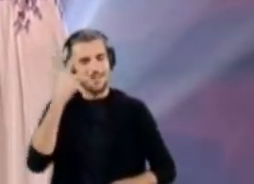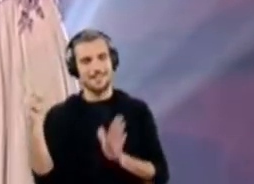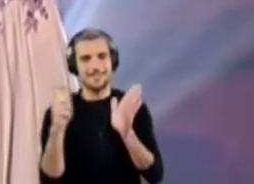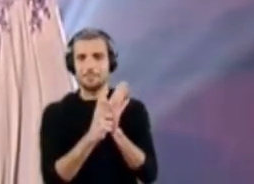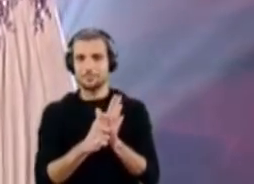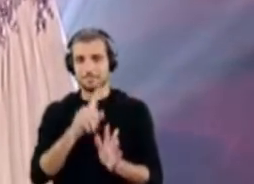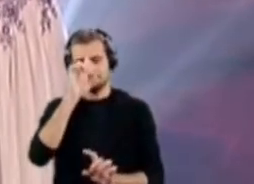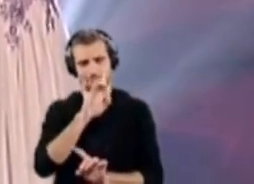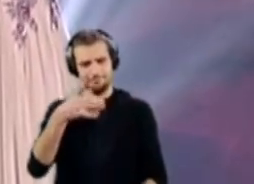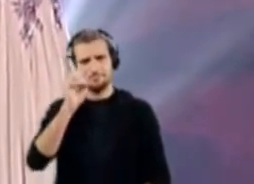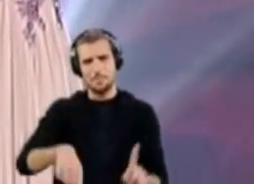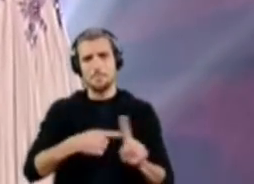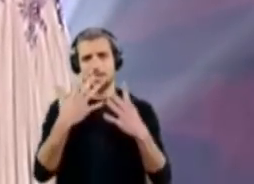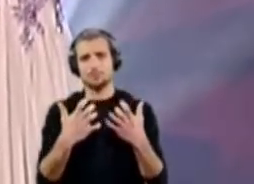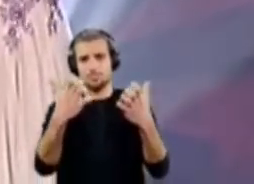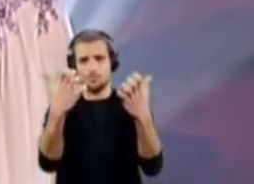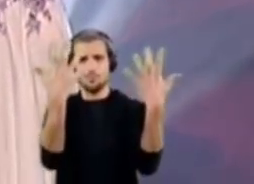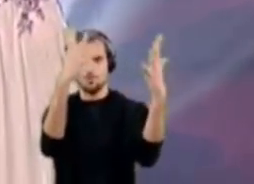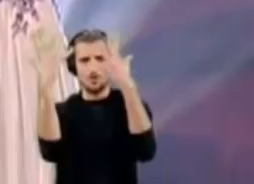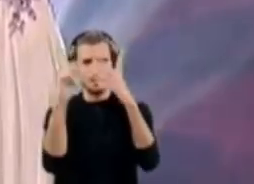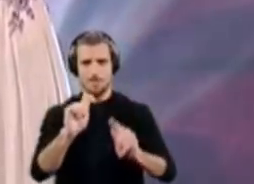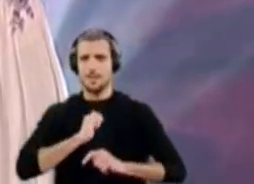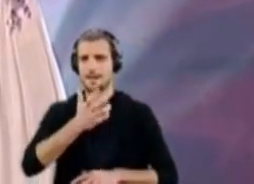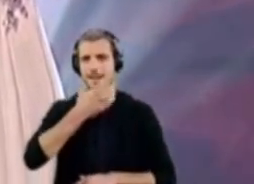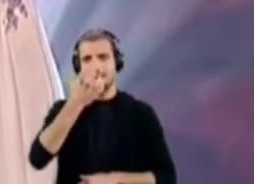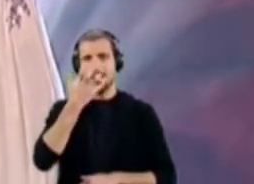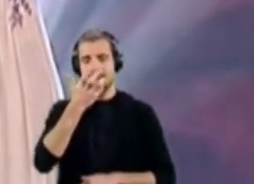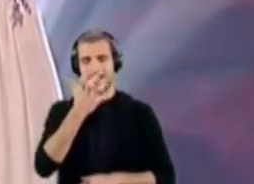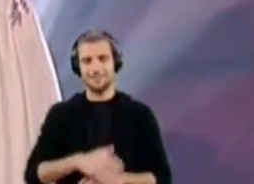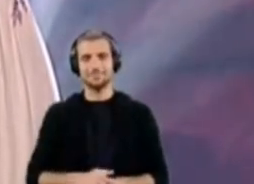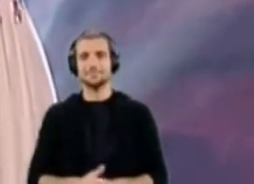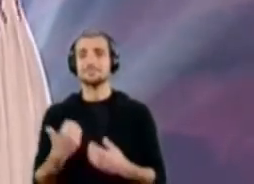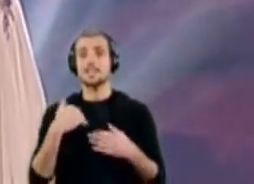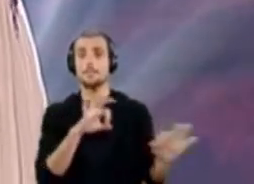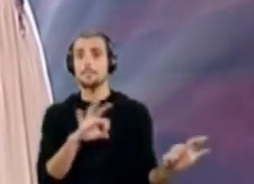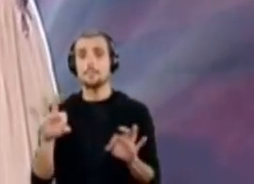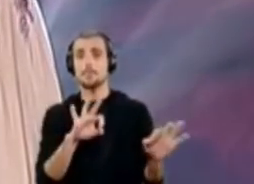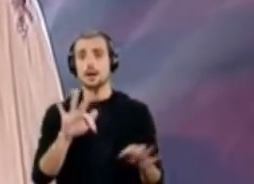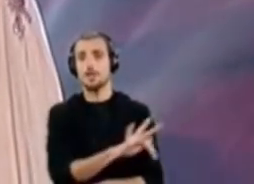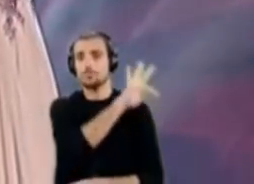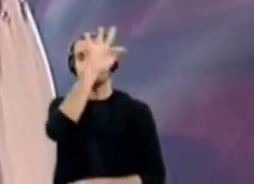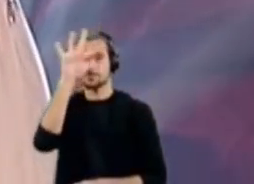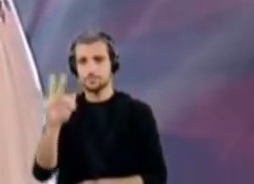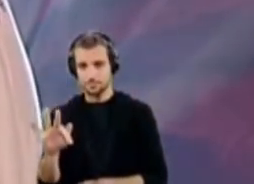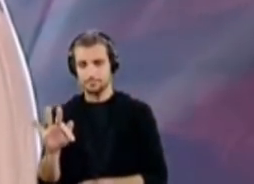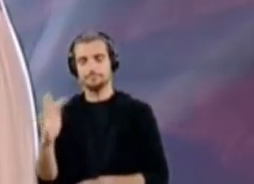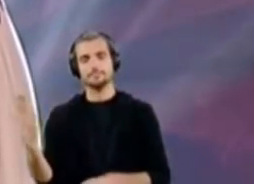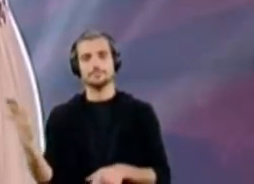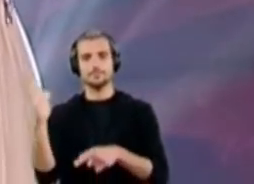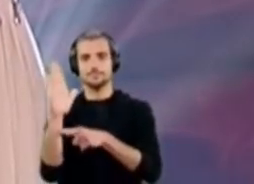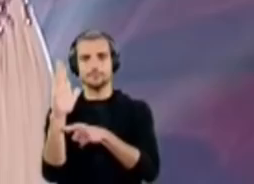además, y con el calor que reciben de este parque y de este público maravilloso. Ya estamos ya por, con todo preparado para el siguiente concursante. El